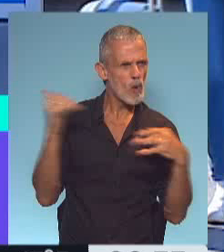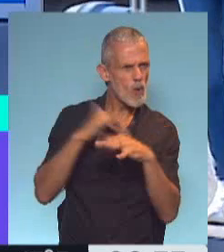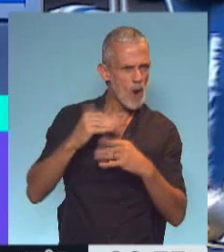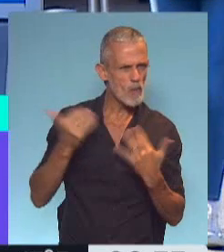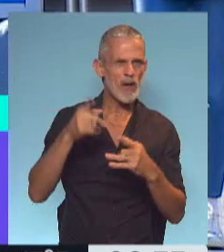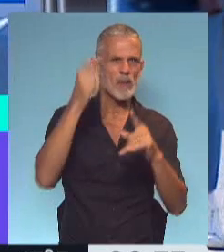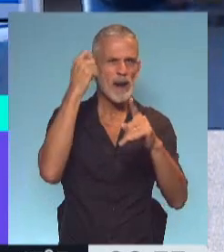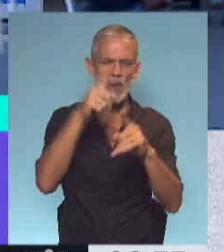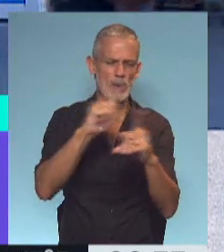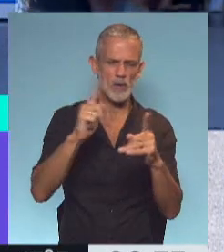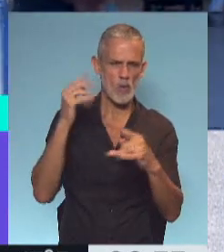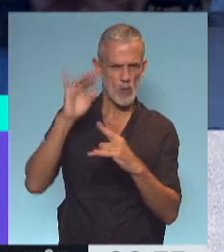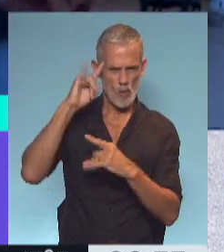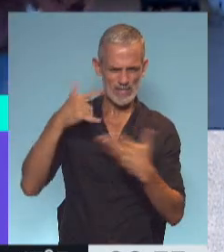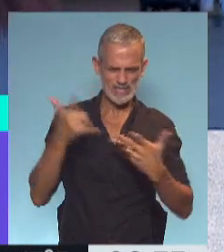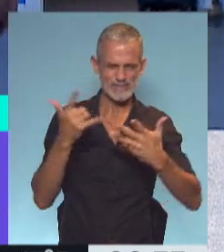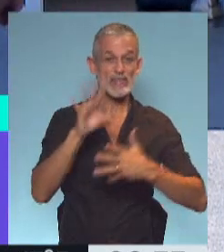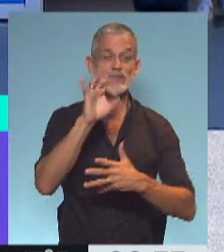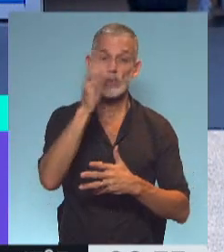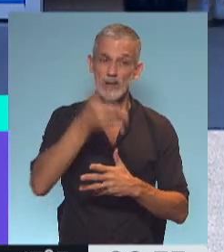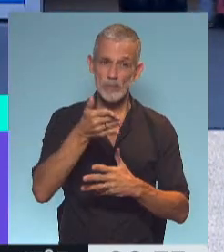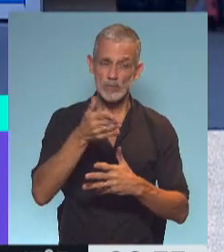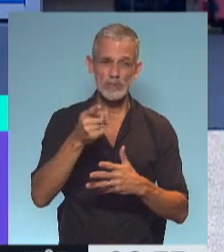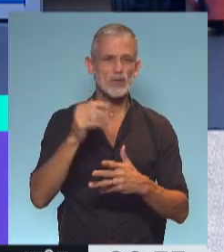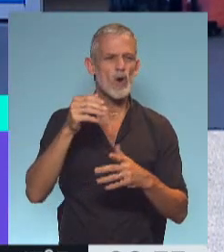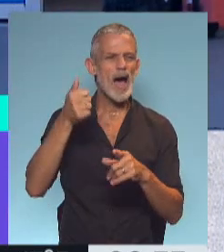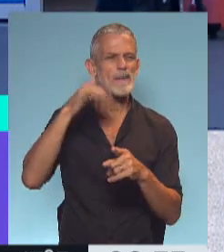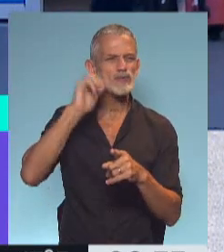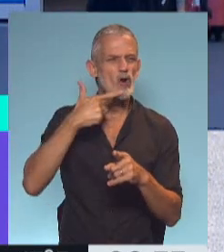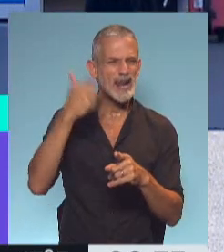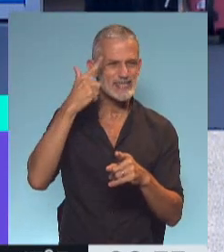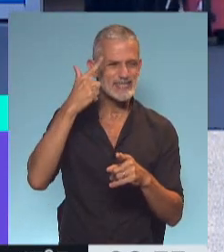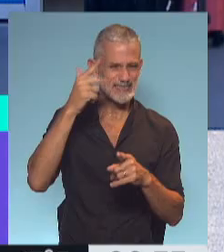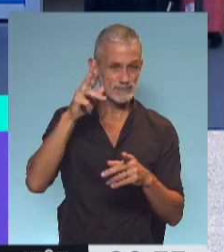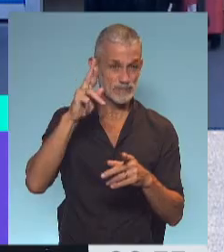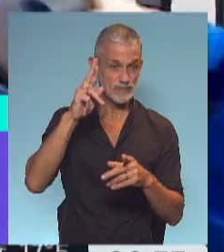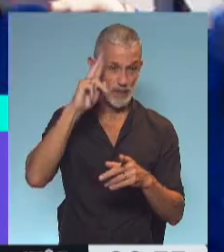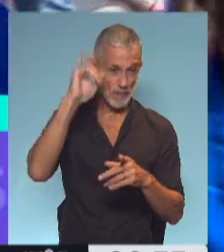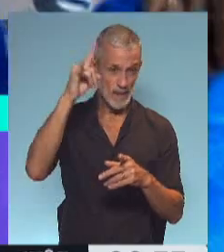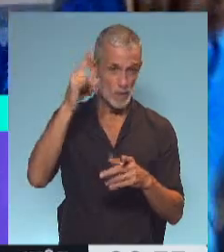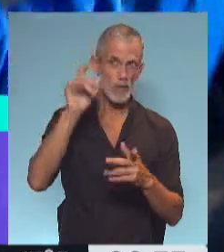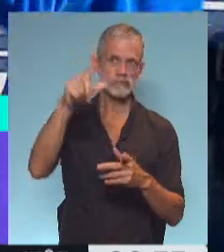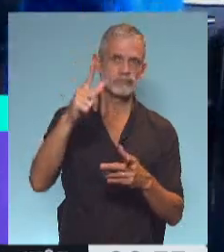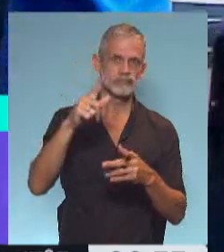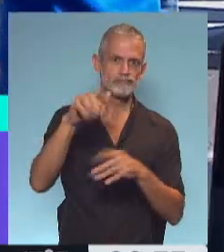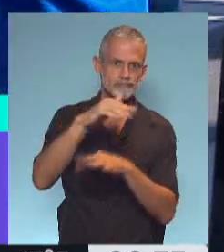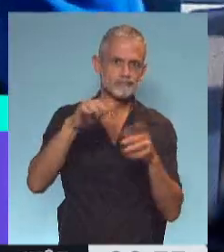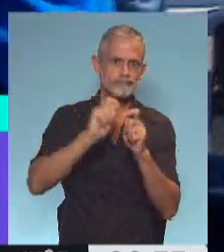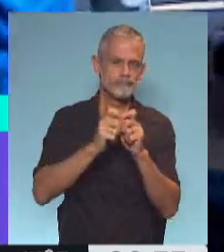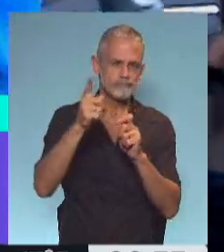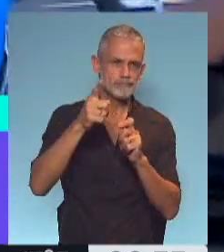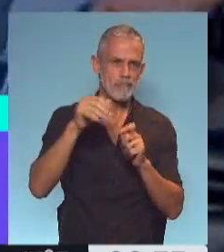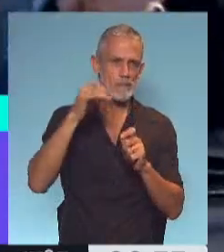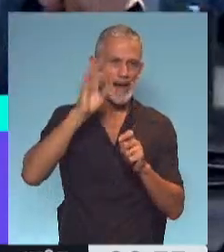El 50% de lo que hoy circula en el Amazonas peruano es la variante de Manaos. En Lima hay